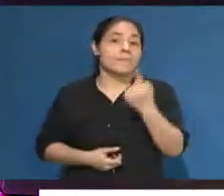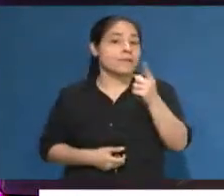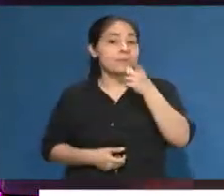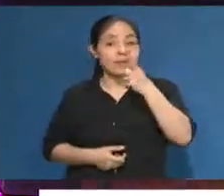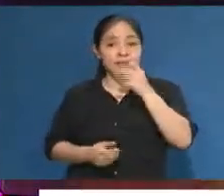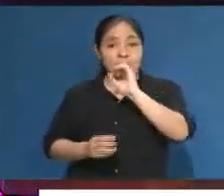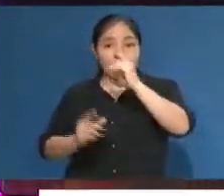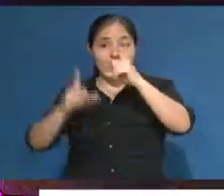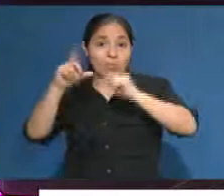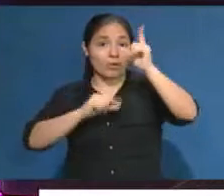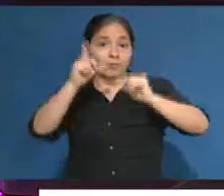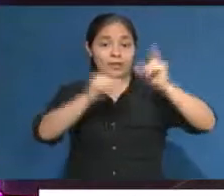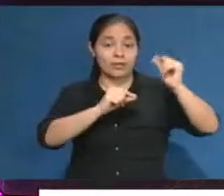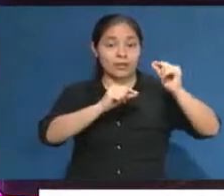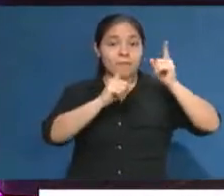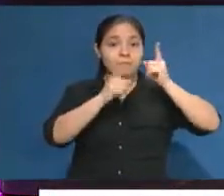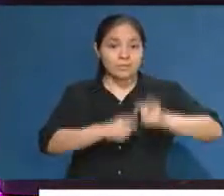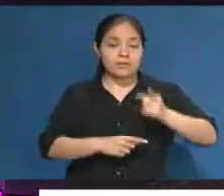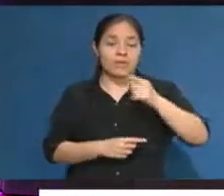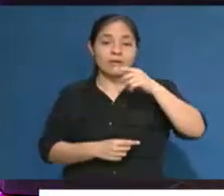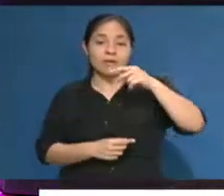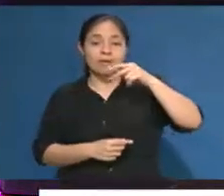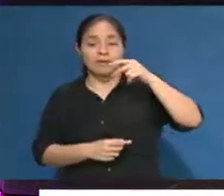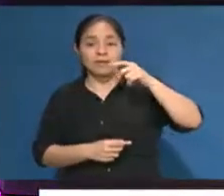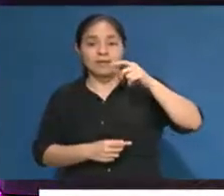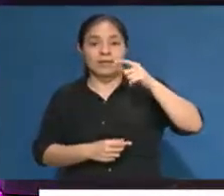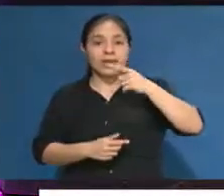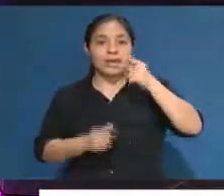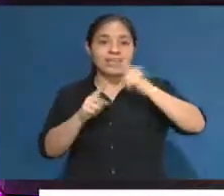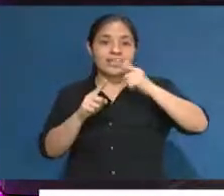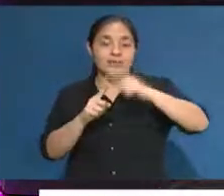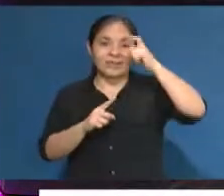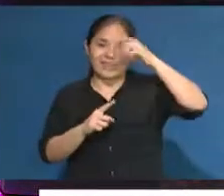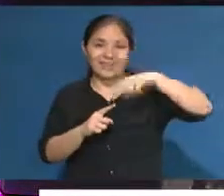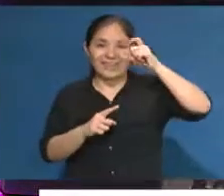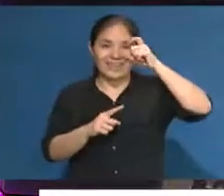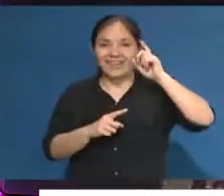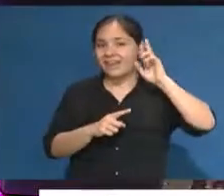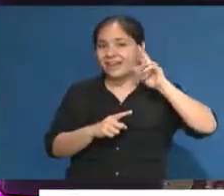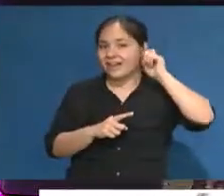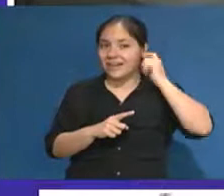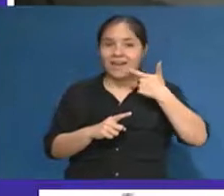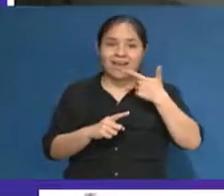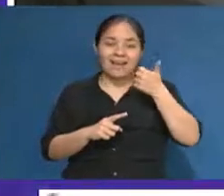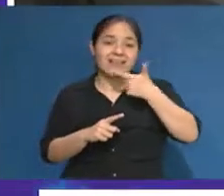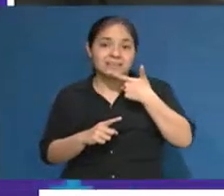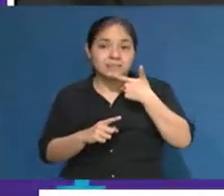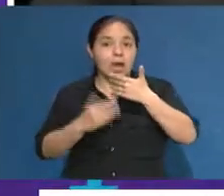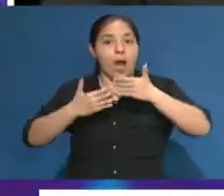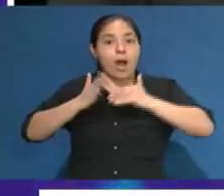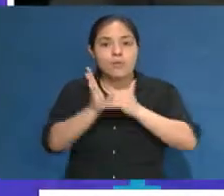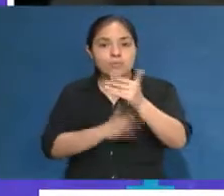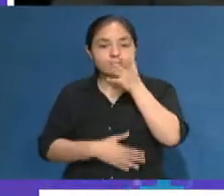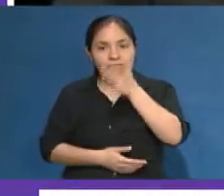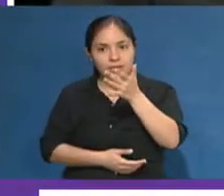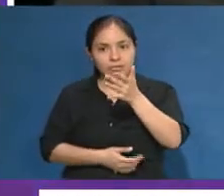ha dado a conocer el mismo Energas, supera los 1.000 pesos, cuando... ampliamente. Sí, claro. Obviamente ellos siempre van a manejar